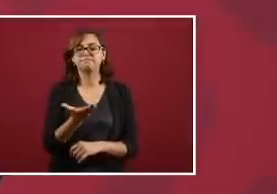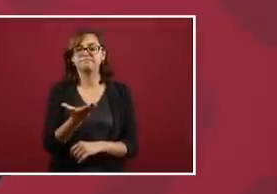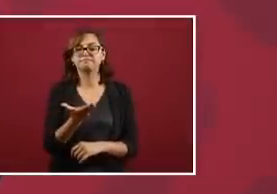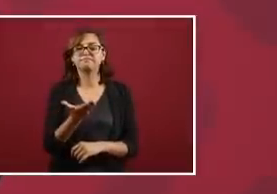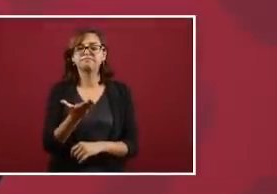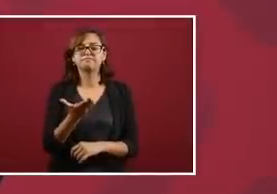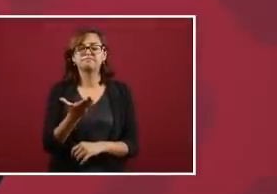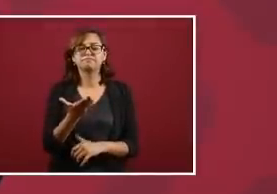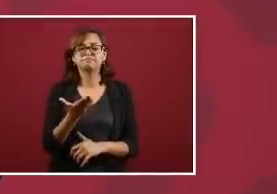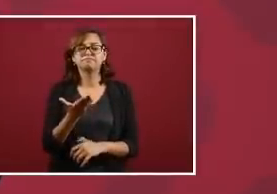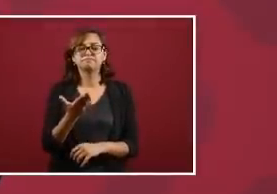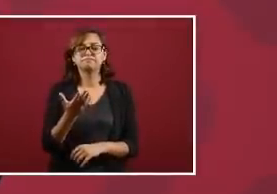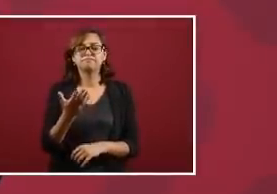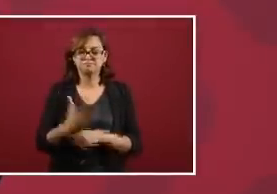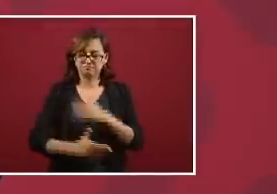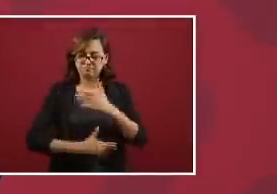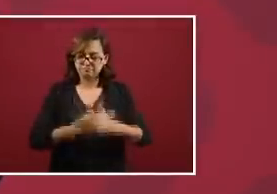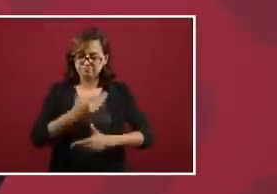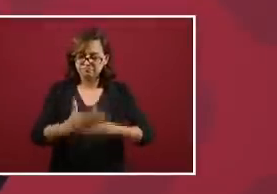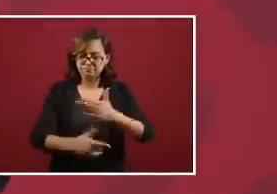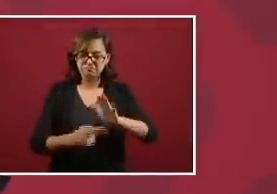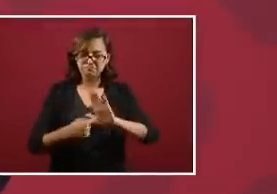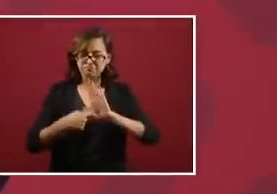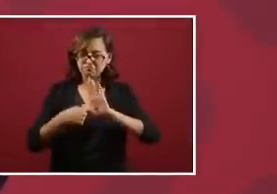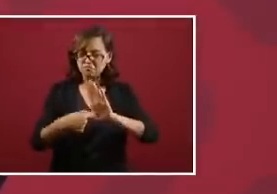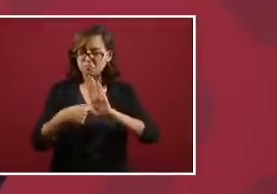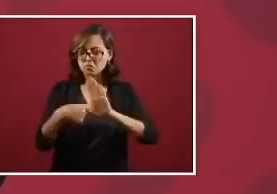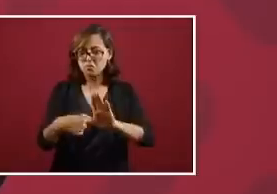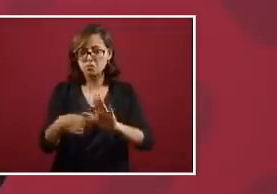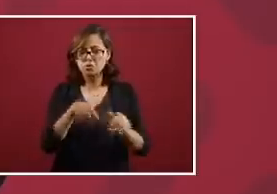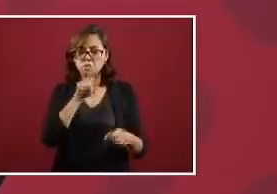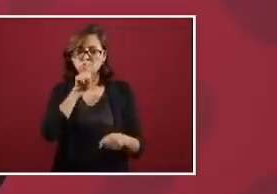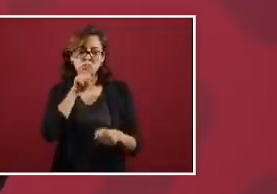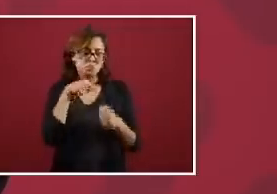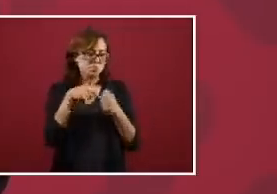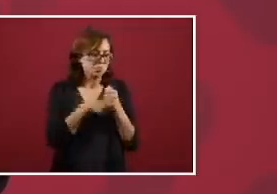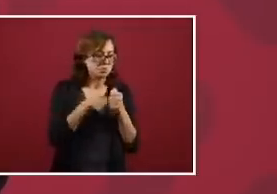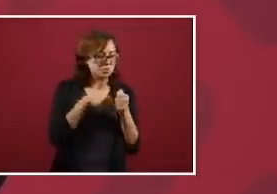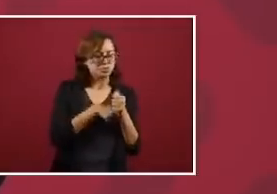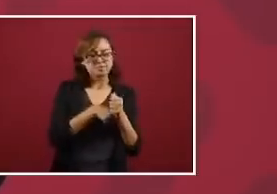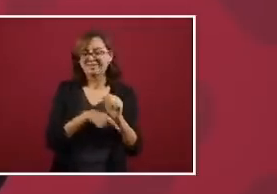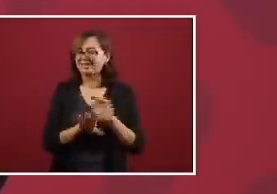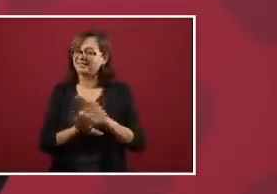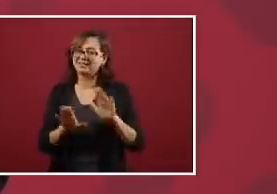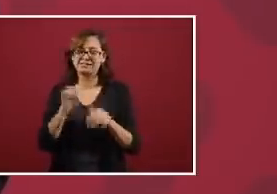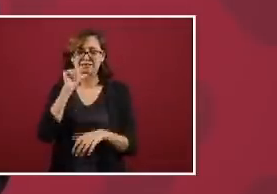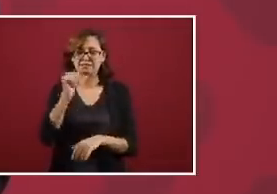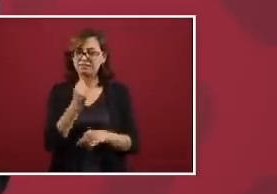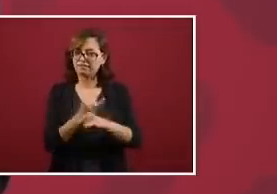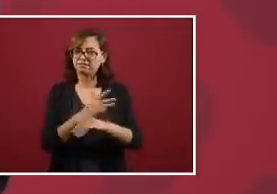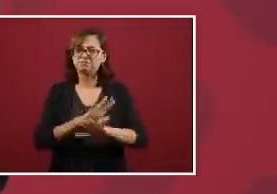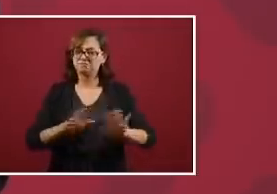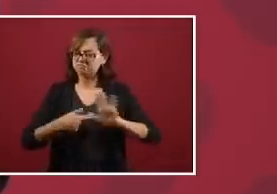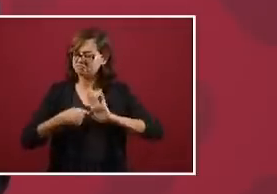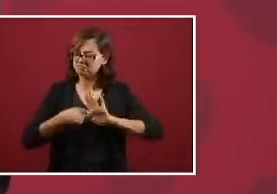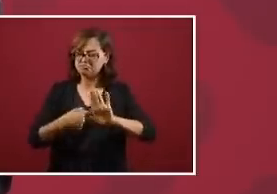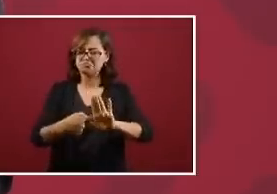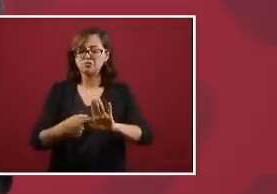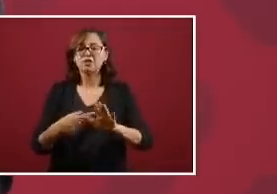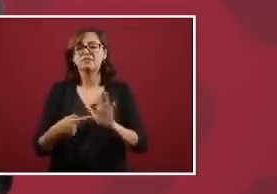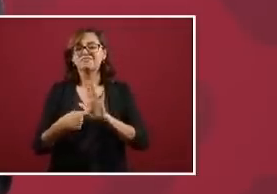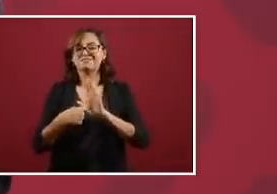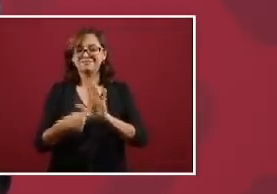sepa cómo vamos, no ocultar nada de información, que todos